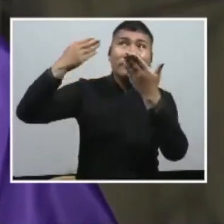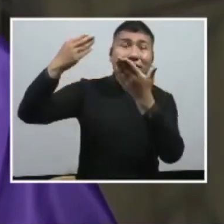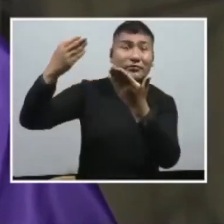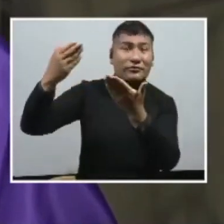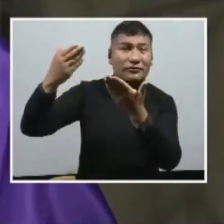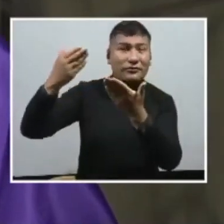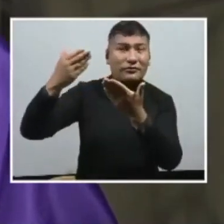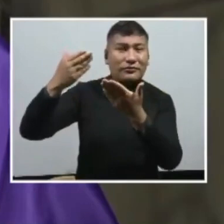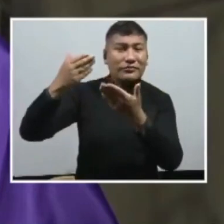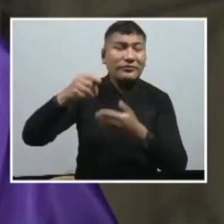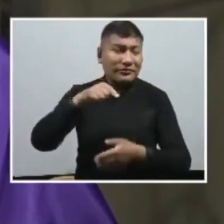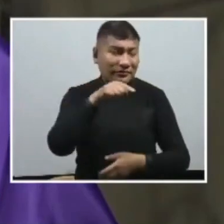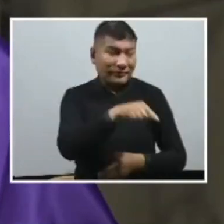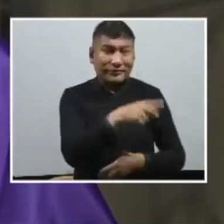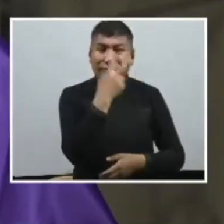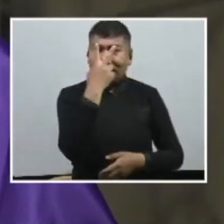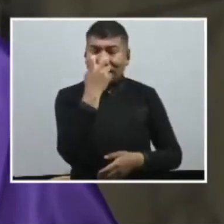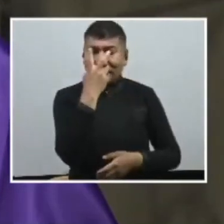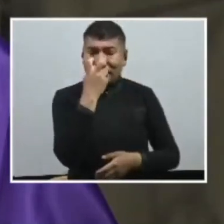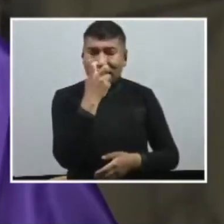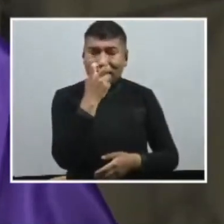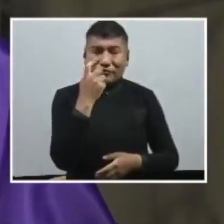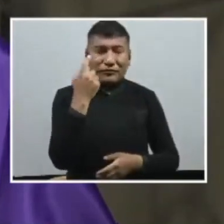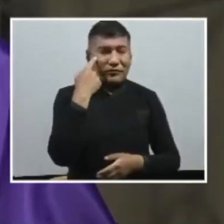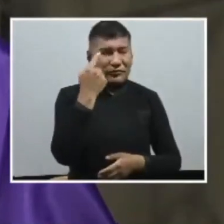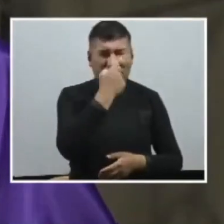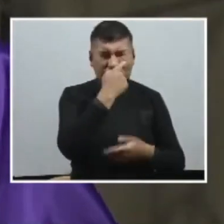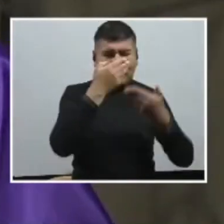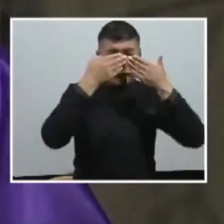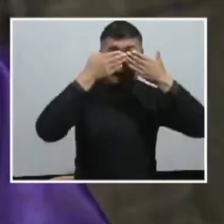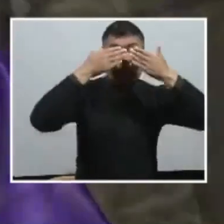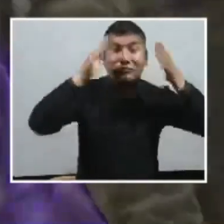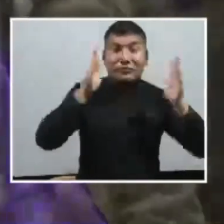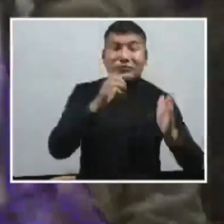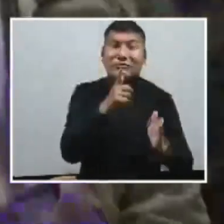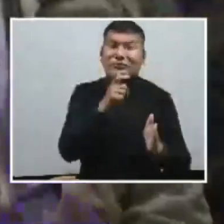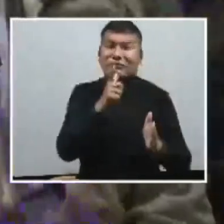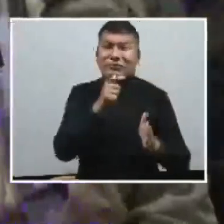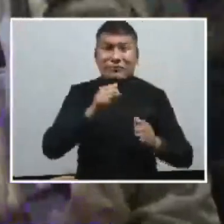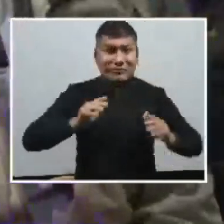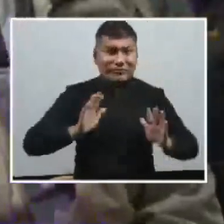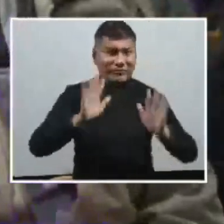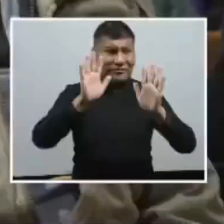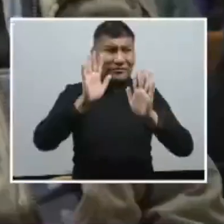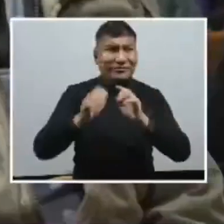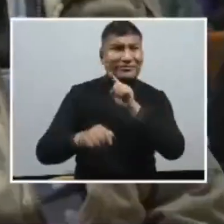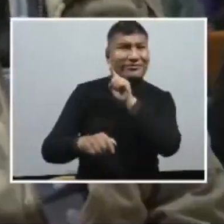la vista a un ciego. ¿Quién lo hizo? Jesús.